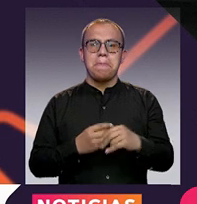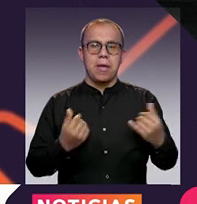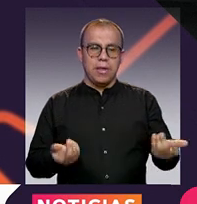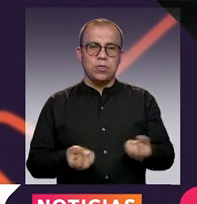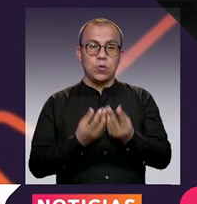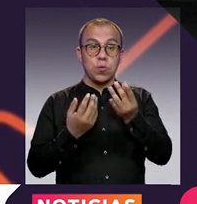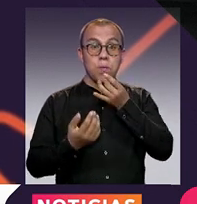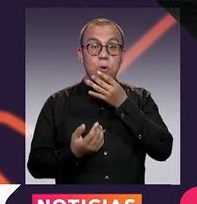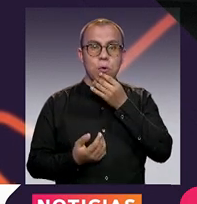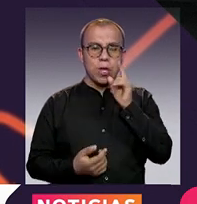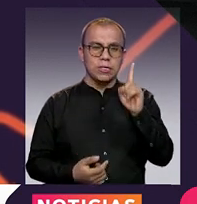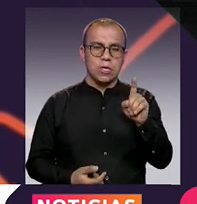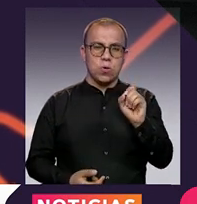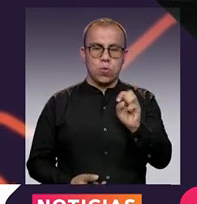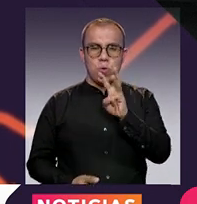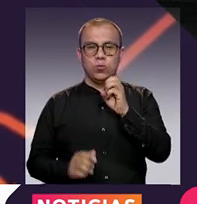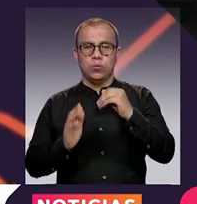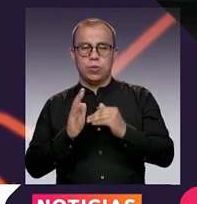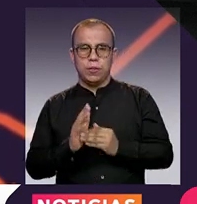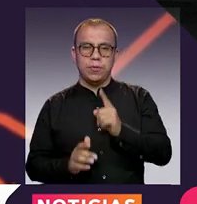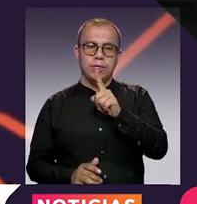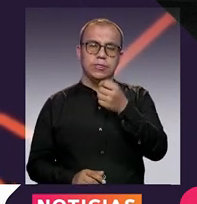línea púrpura